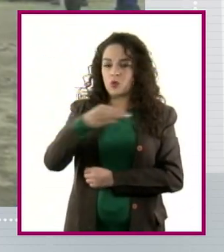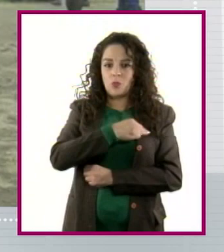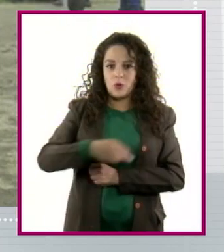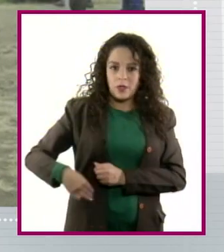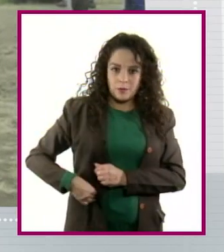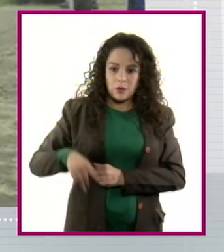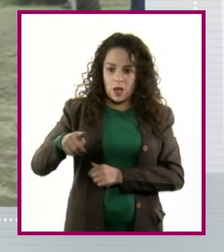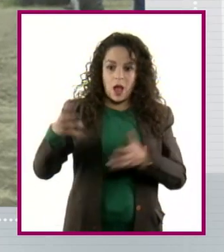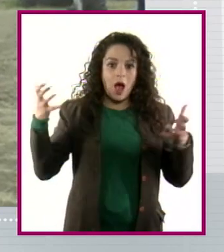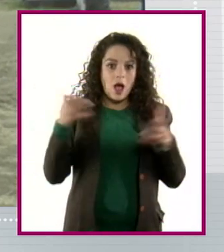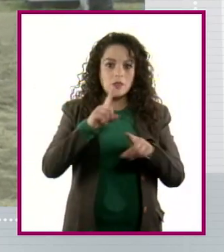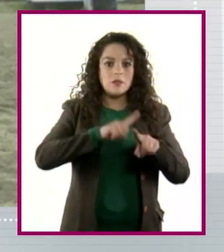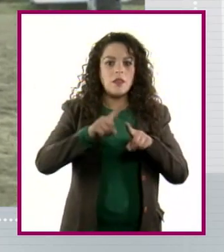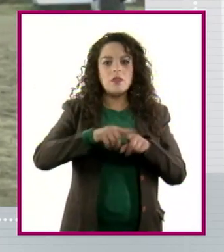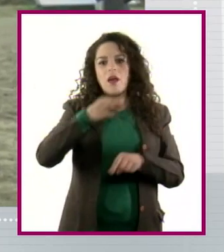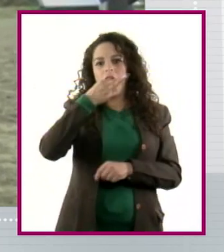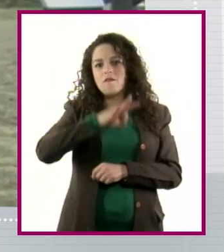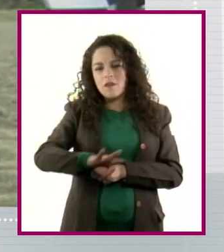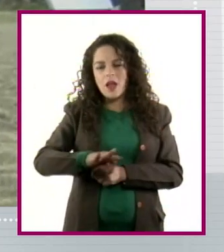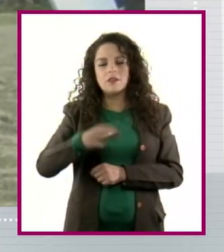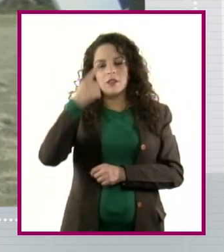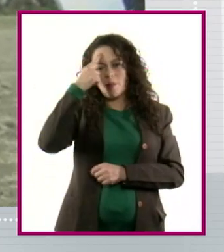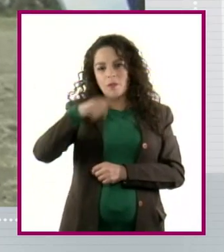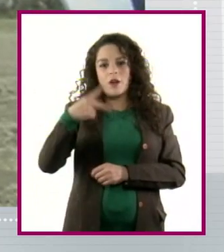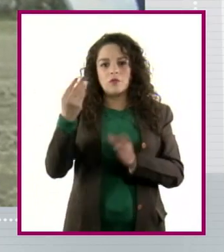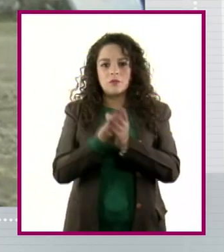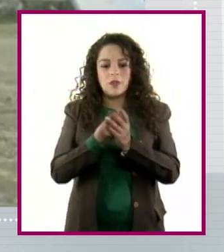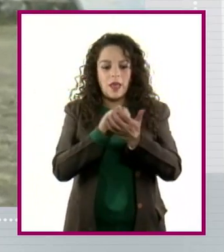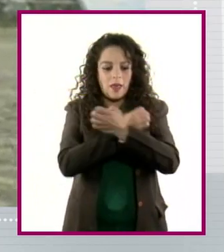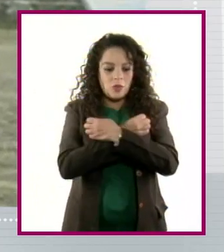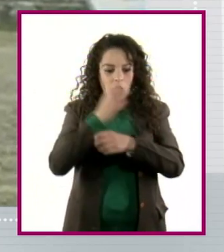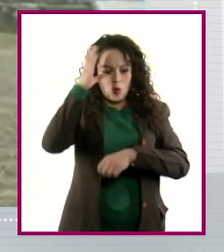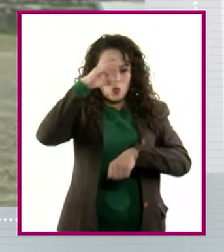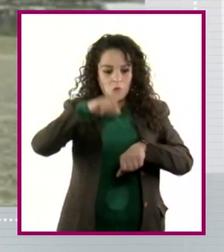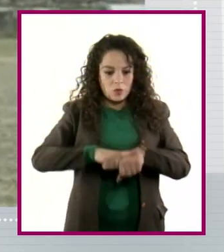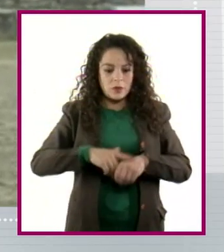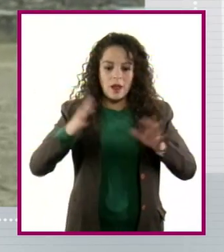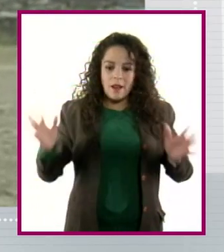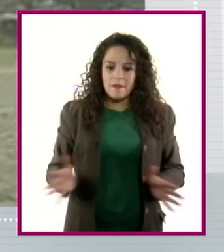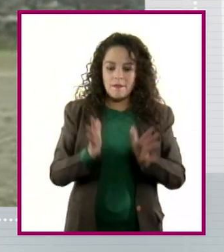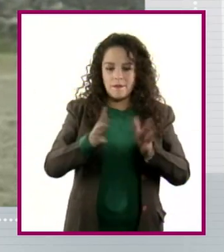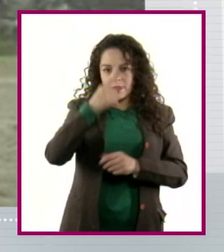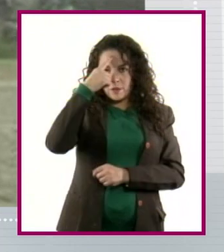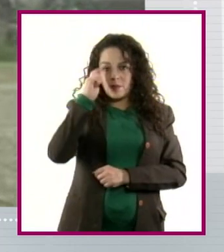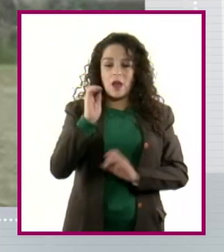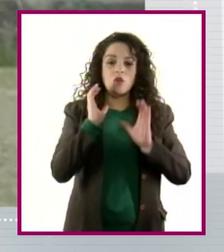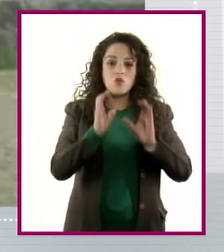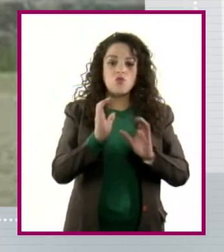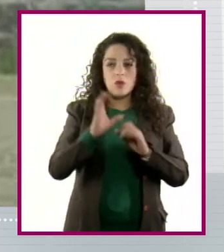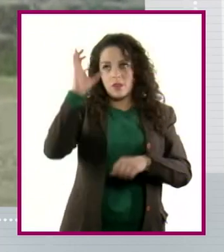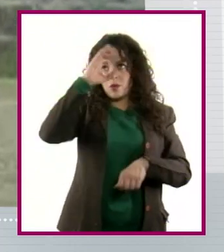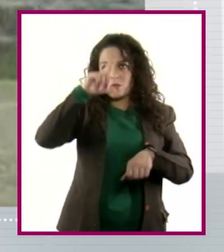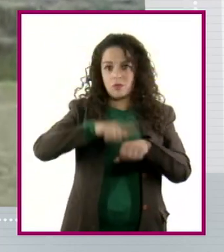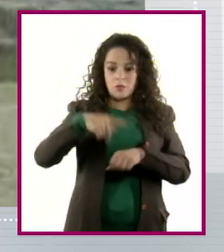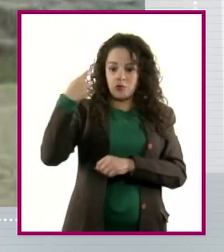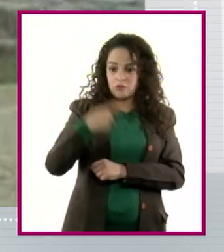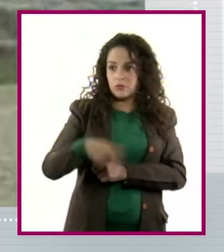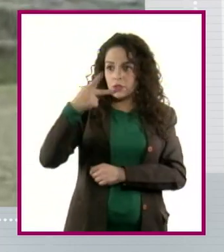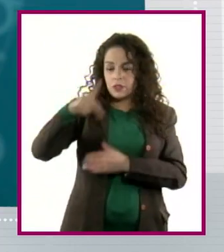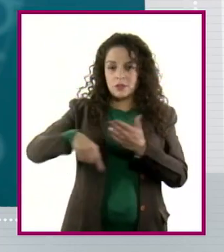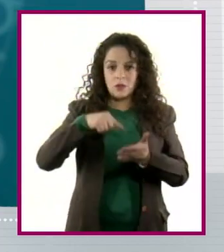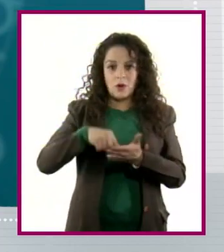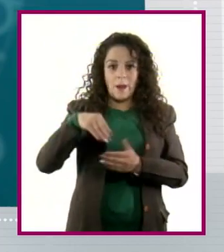organización de eventos culturales, así como en foros y conferencias promoviendo la conservación y preservación del patrimonio cultural en Malinalco.